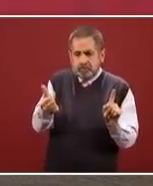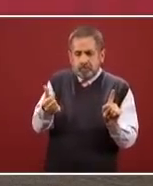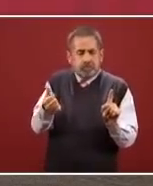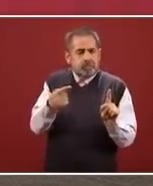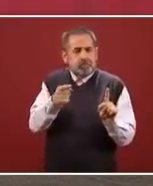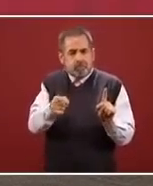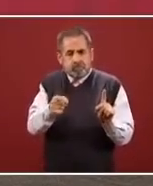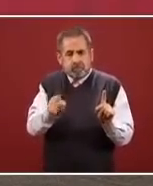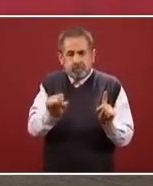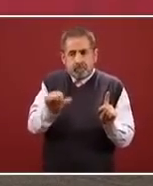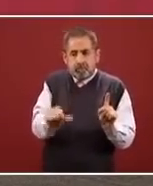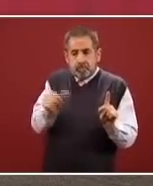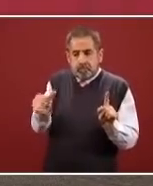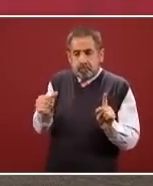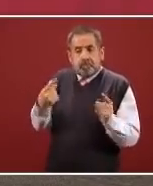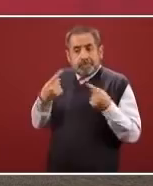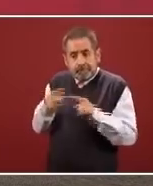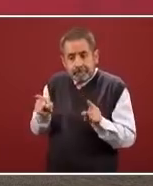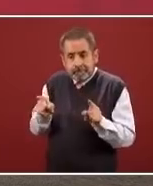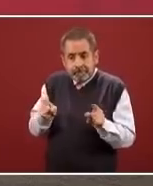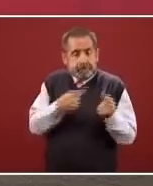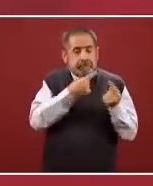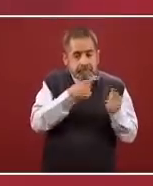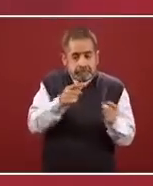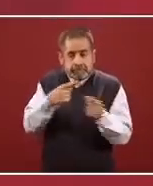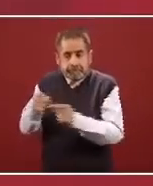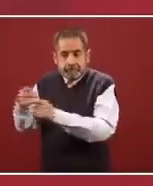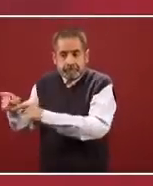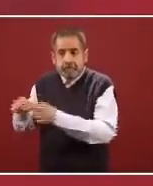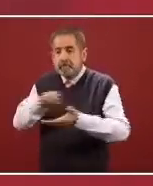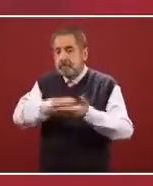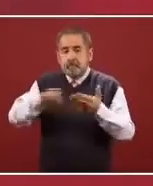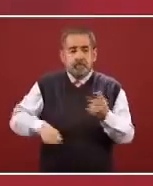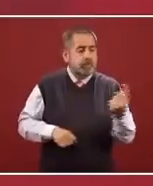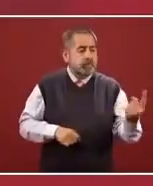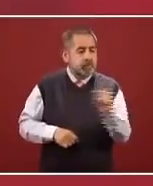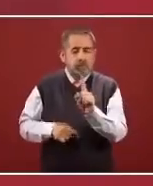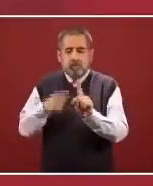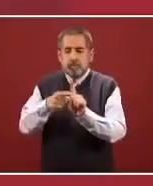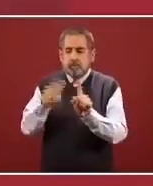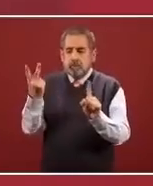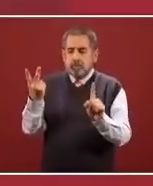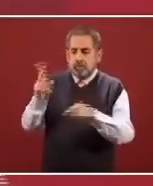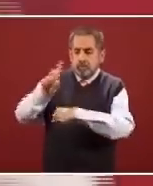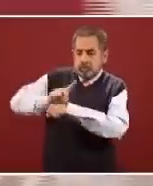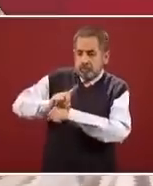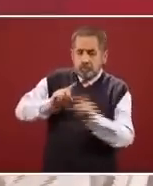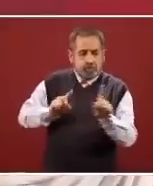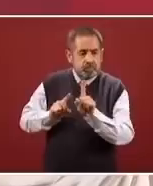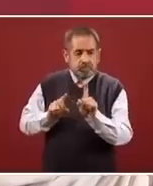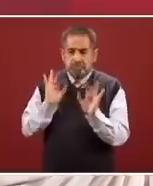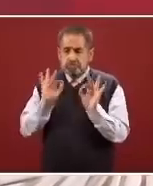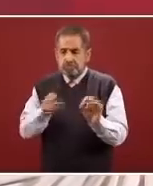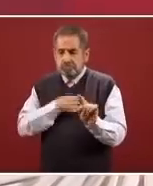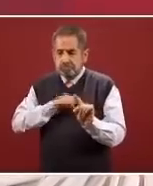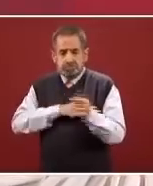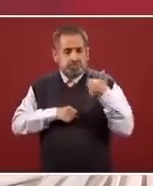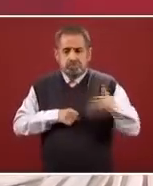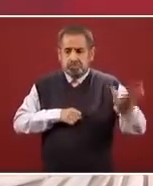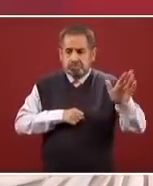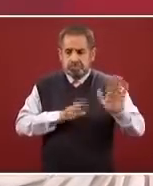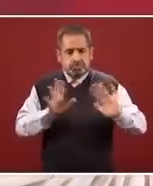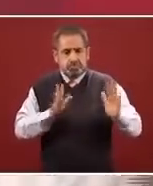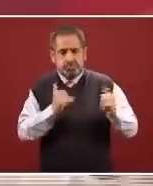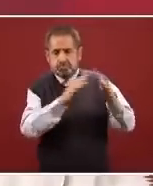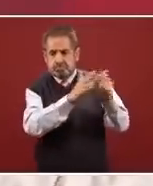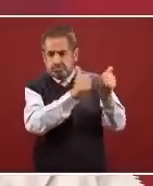enfrente. A lo mejor esta persona entra al hospital, está 2 días en lo que se estabiliza y se va a su casa a terminar